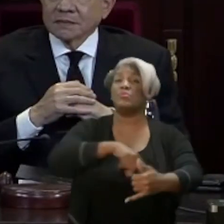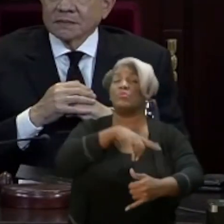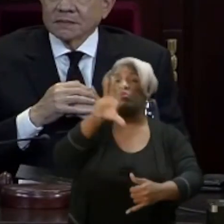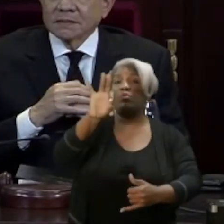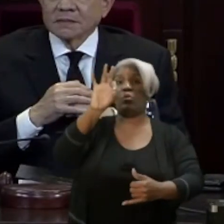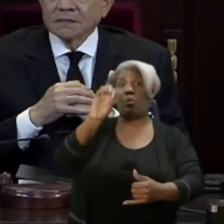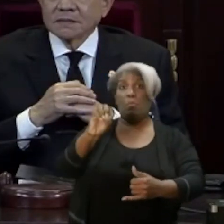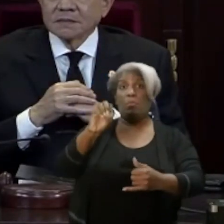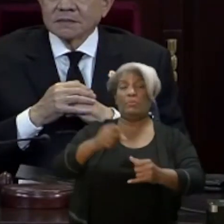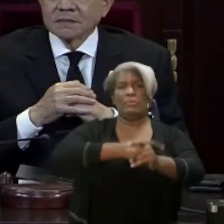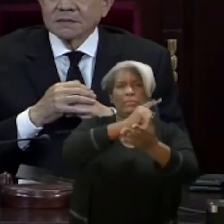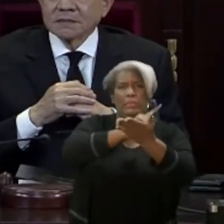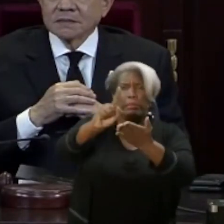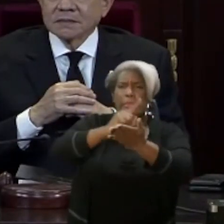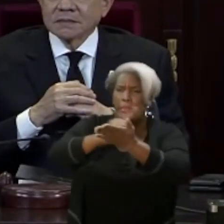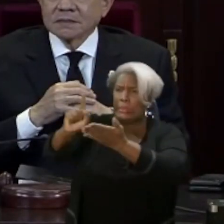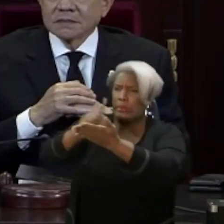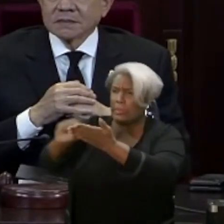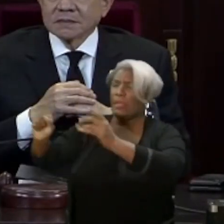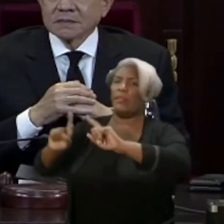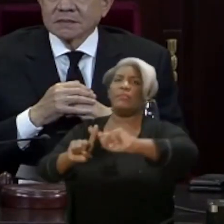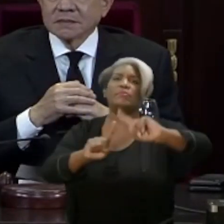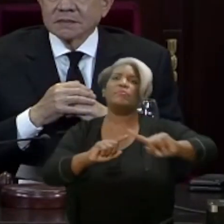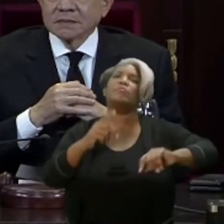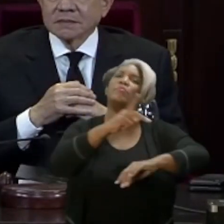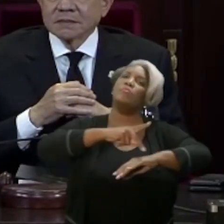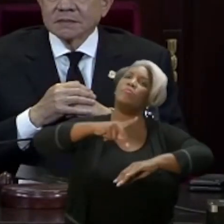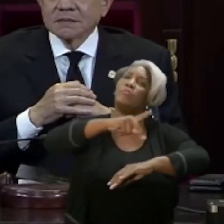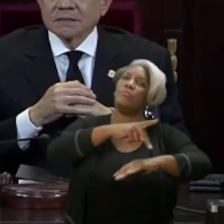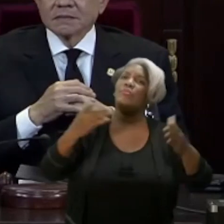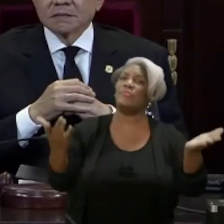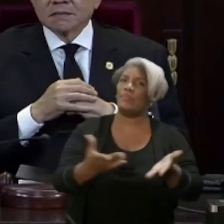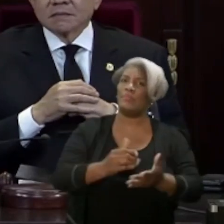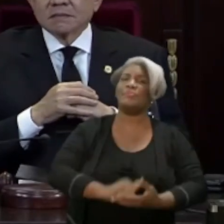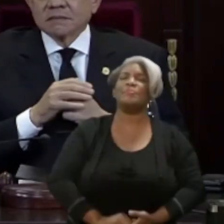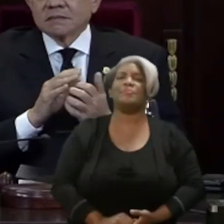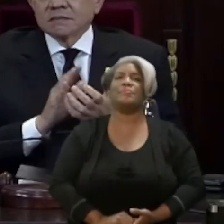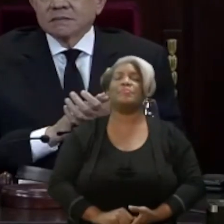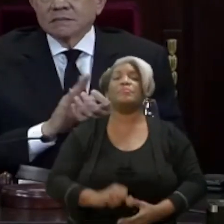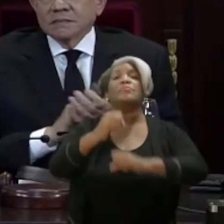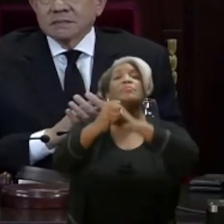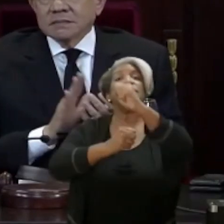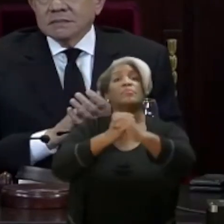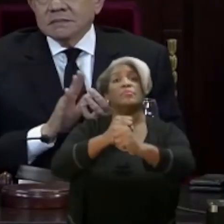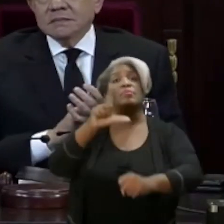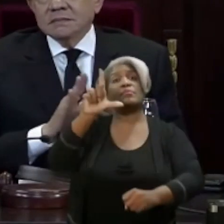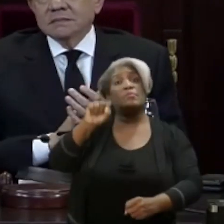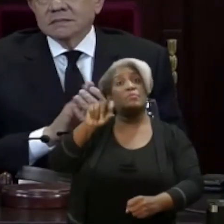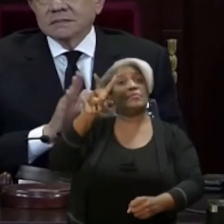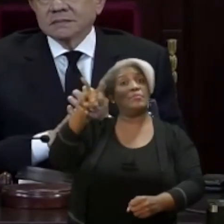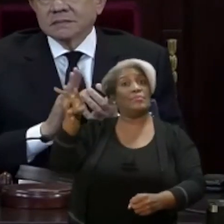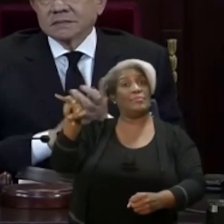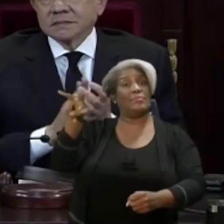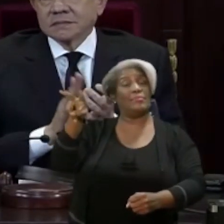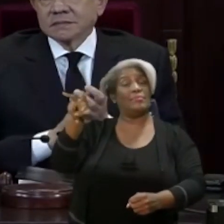90 mercados semanales en las diferentes provincias del país. En el 2022